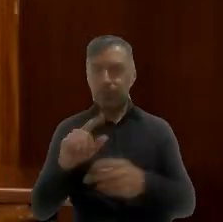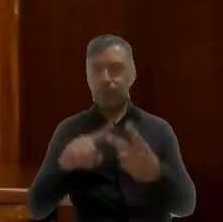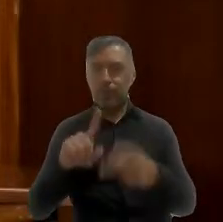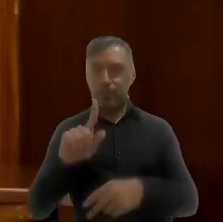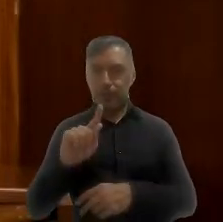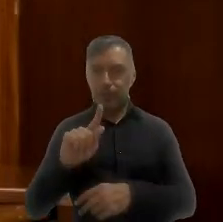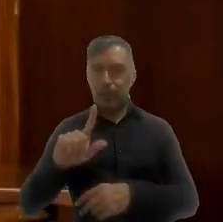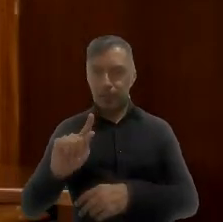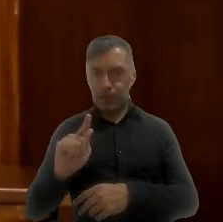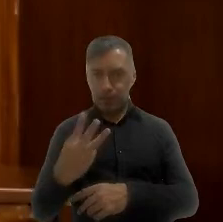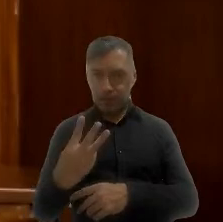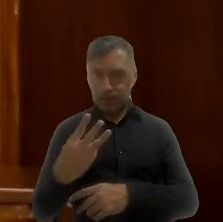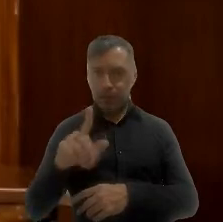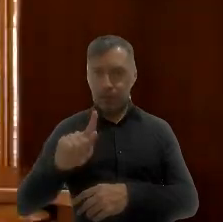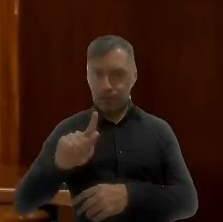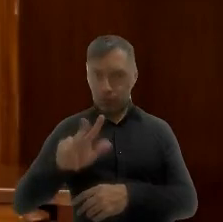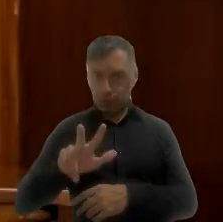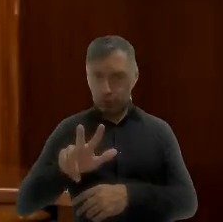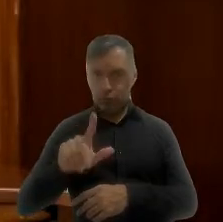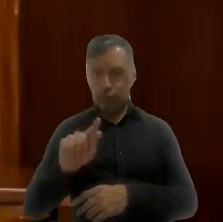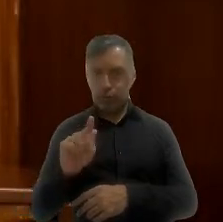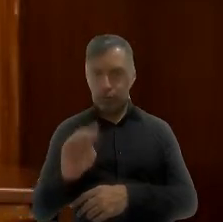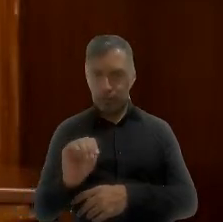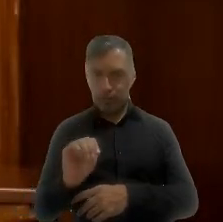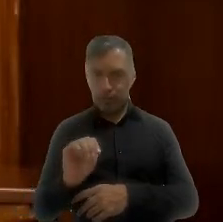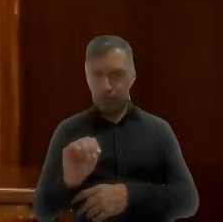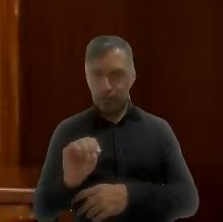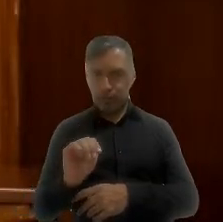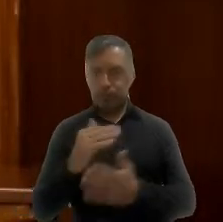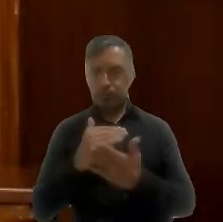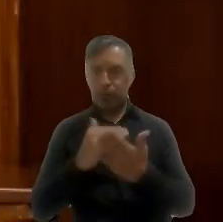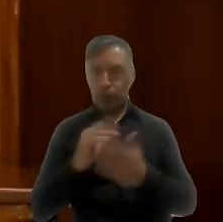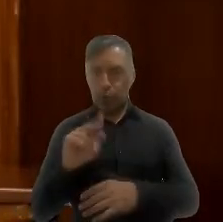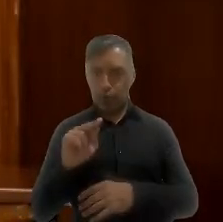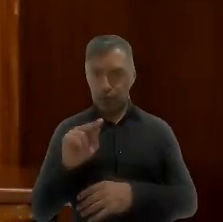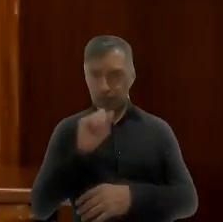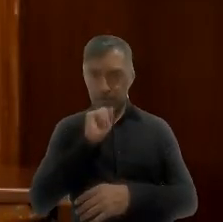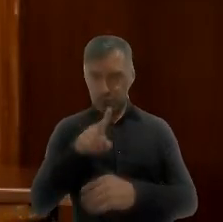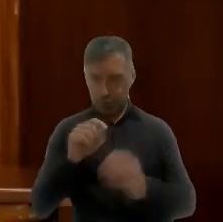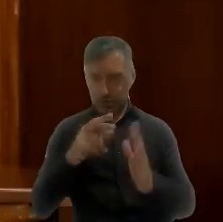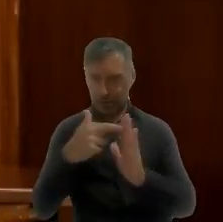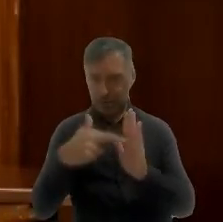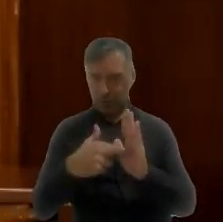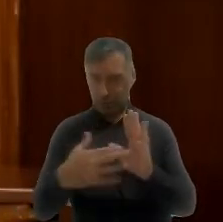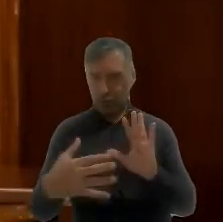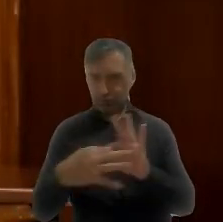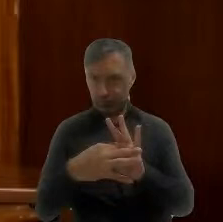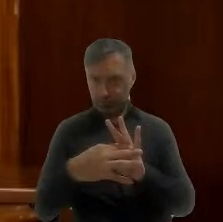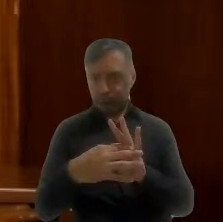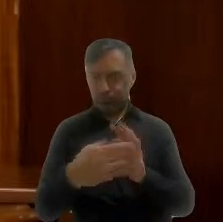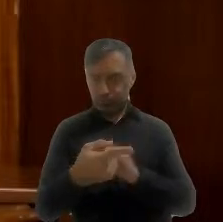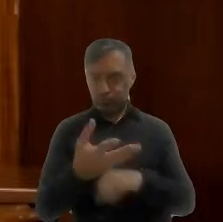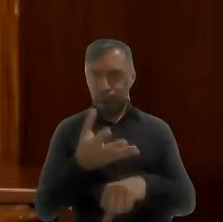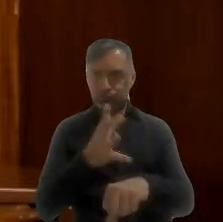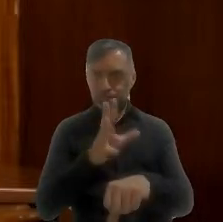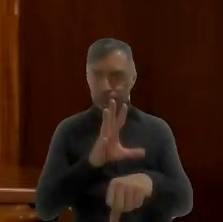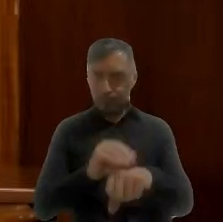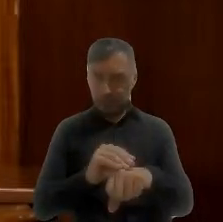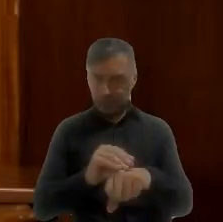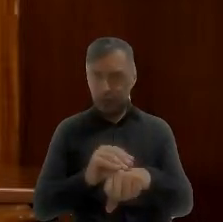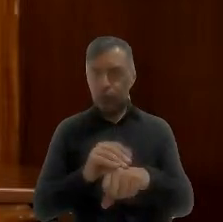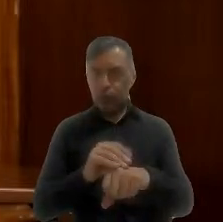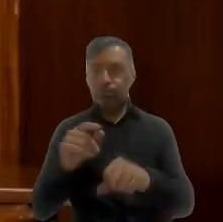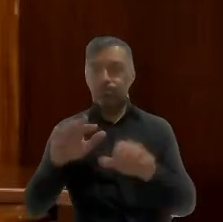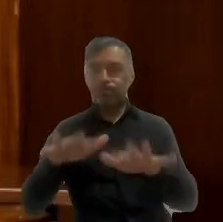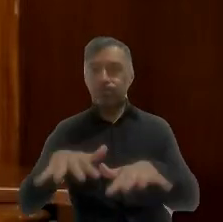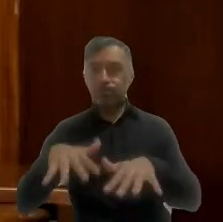70, 73, 78, 79 y 80 del reglamento, someter a aprobación de la legislatura